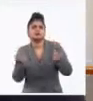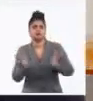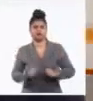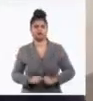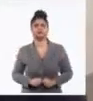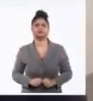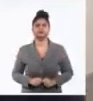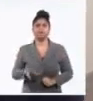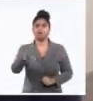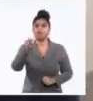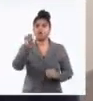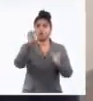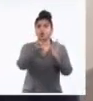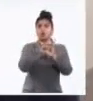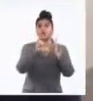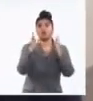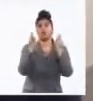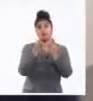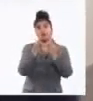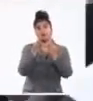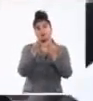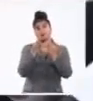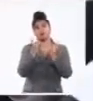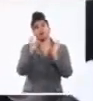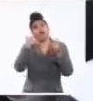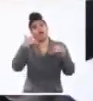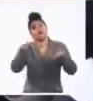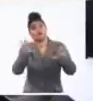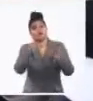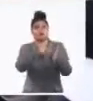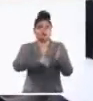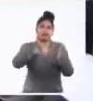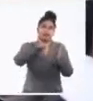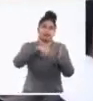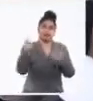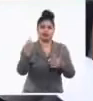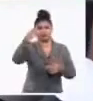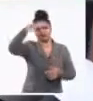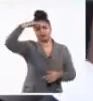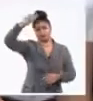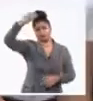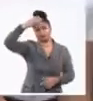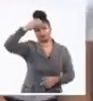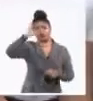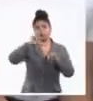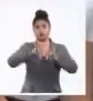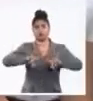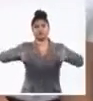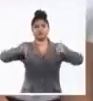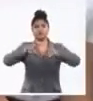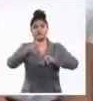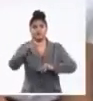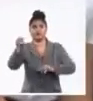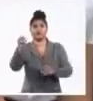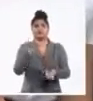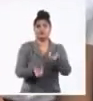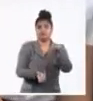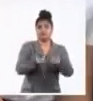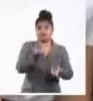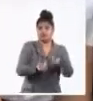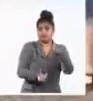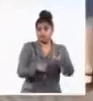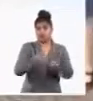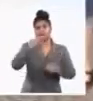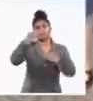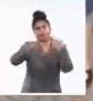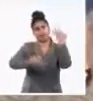familia que estamos pretendiendo aprobar en nuestra nación. La Universidad de Cienfuegos Carlos Rafael Rodríguez se integra a la iniciativa para, desde